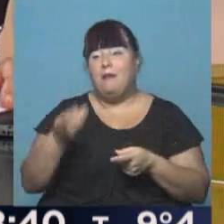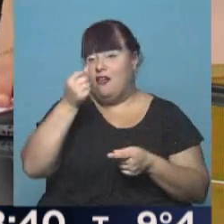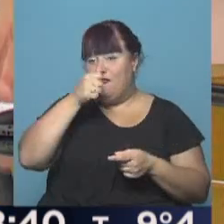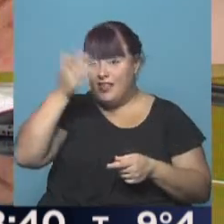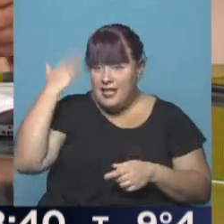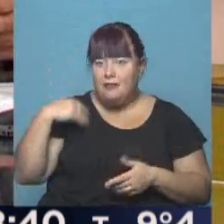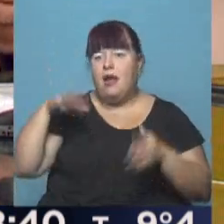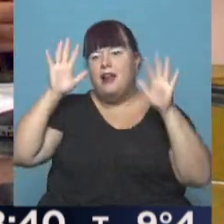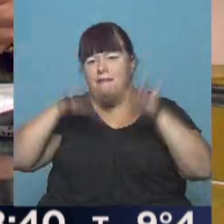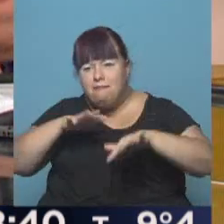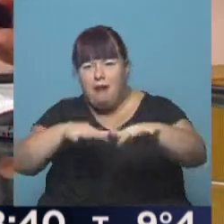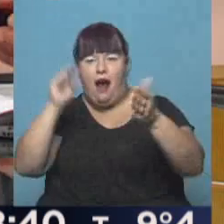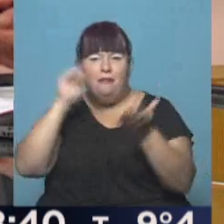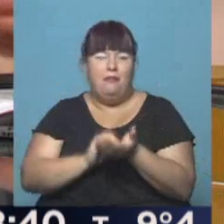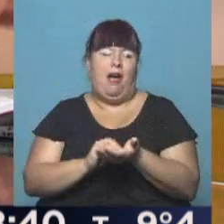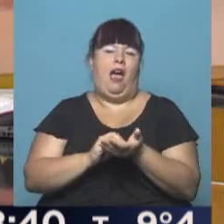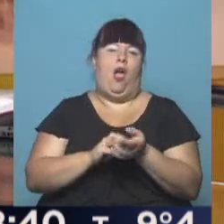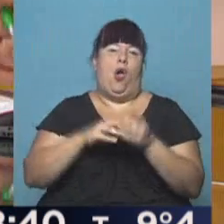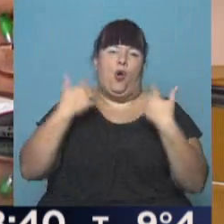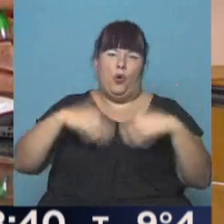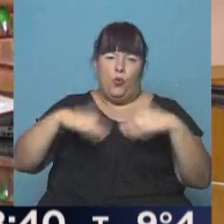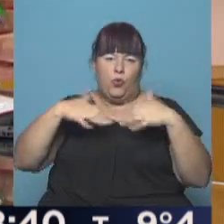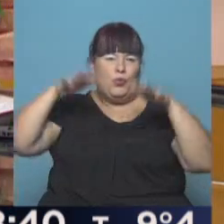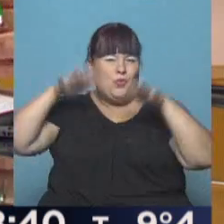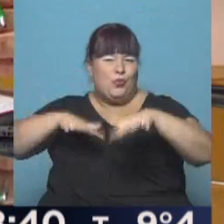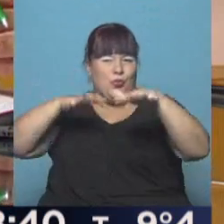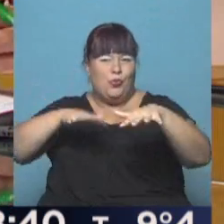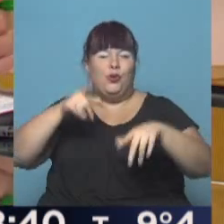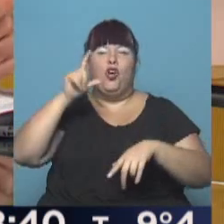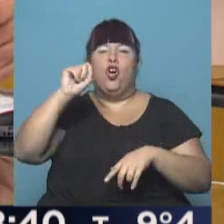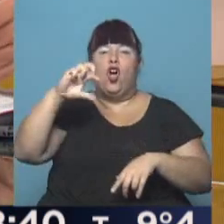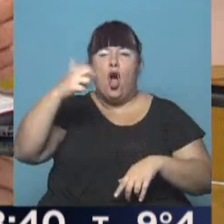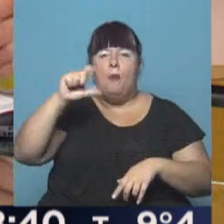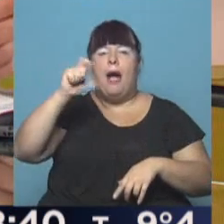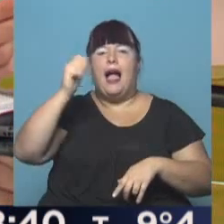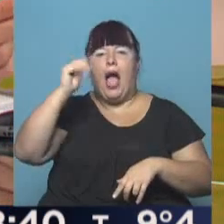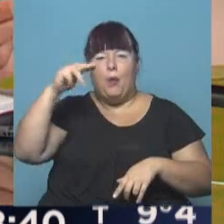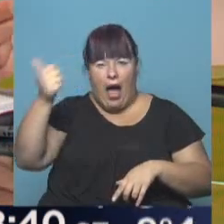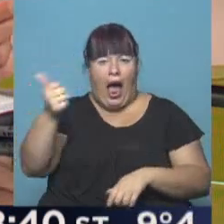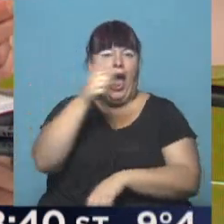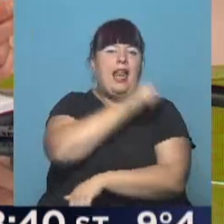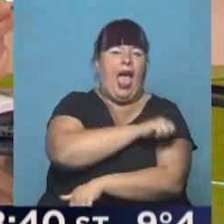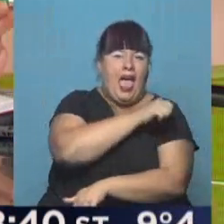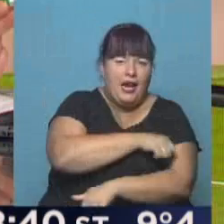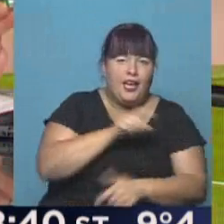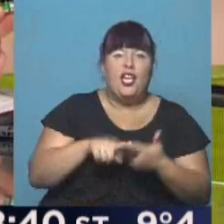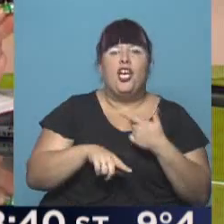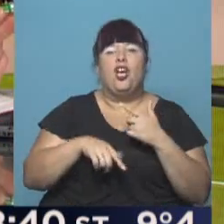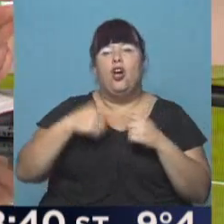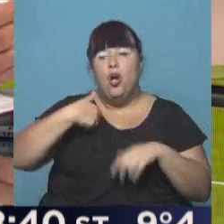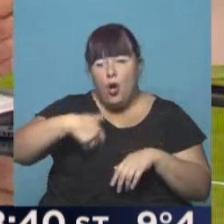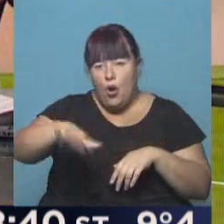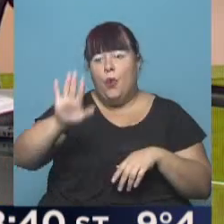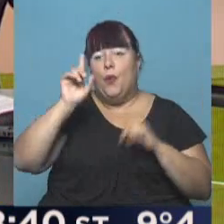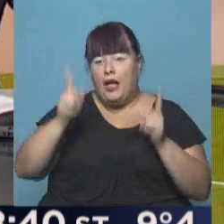semana hubo movilizaciones, hubo una gran movilización en Copacabana, en Río de Janeiro, y vamos a